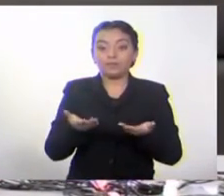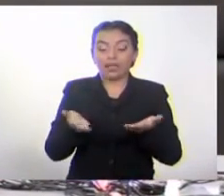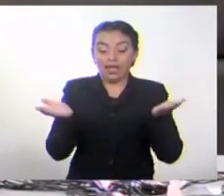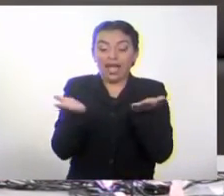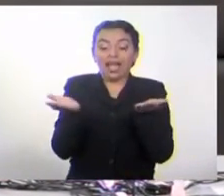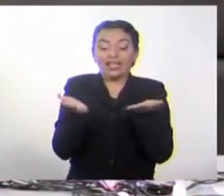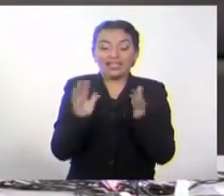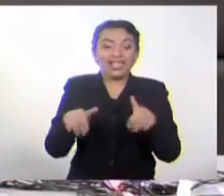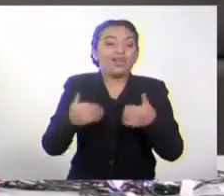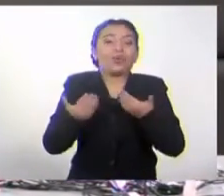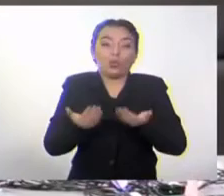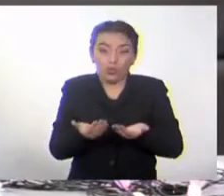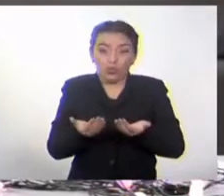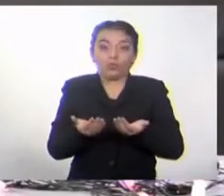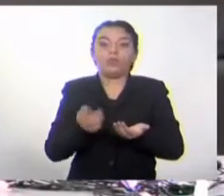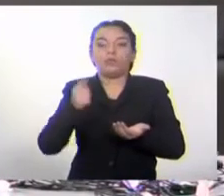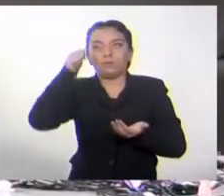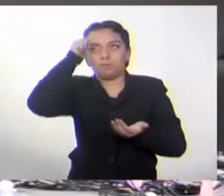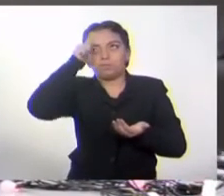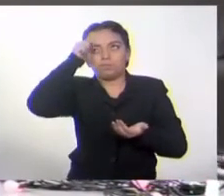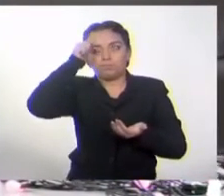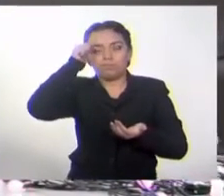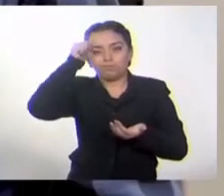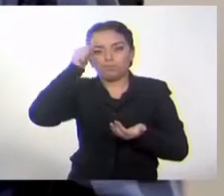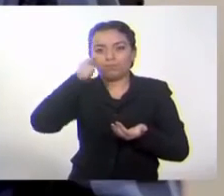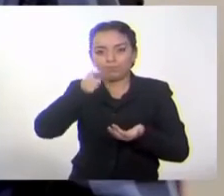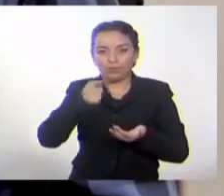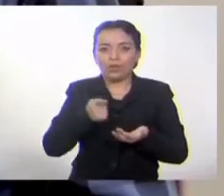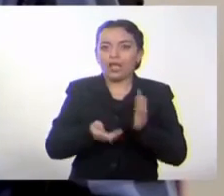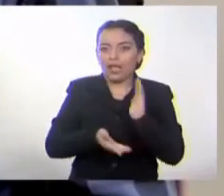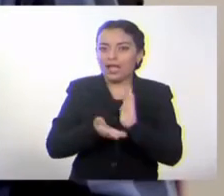hemos desarrollado, regresemos entonces